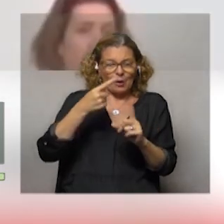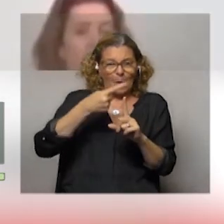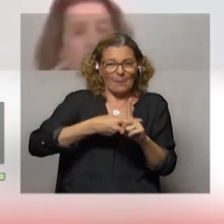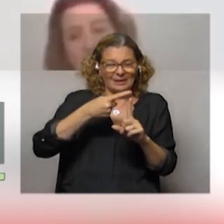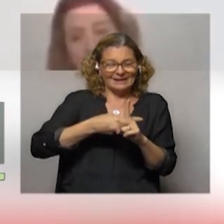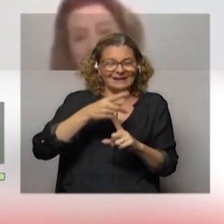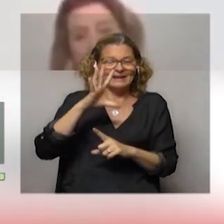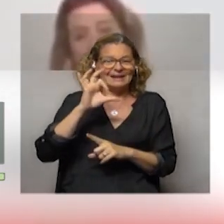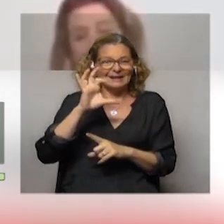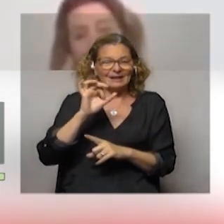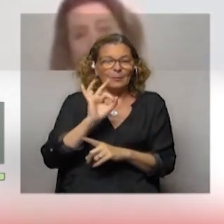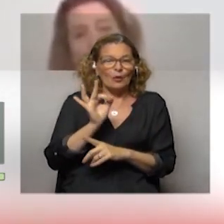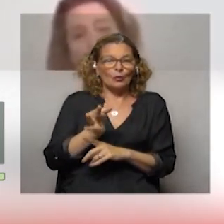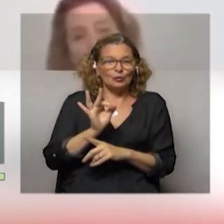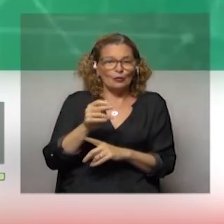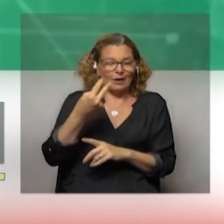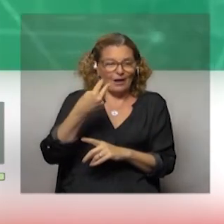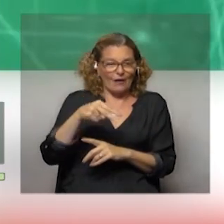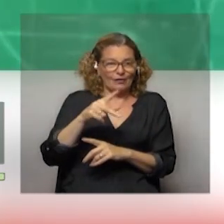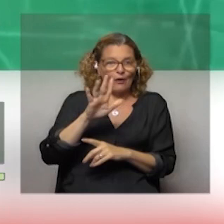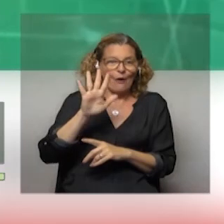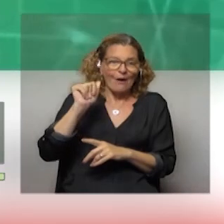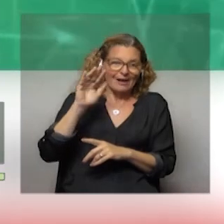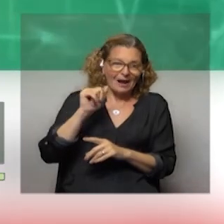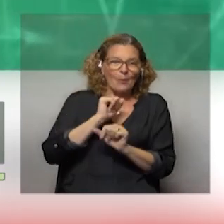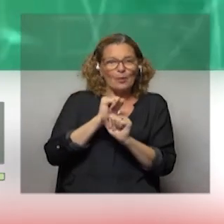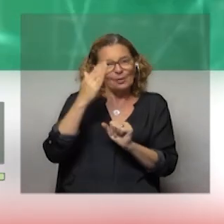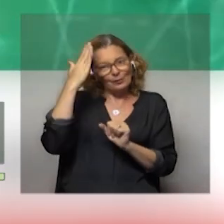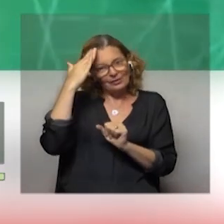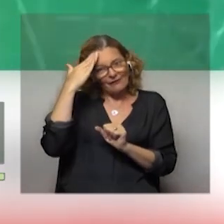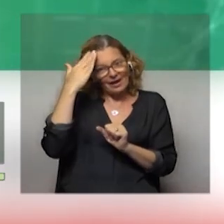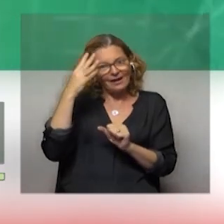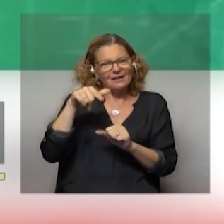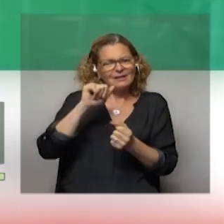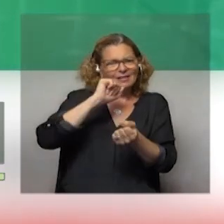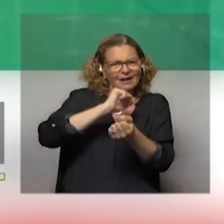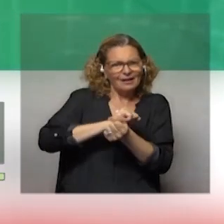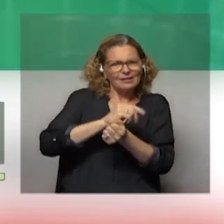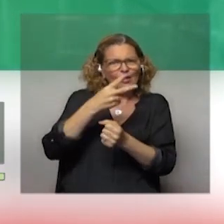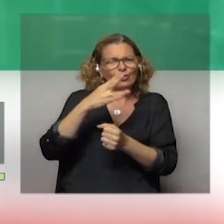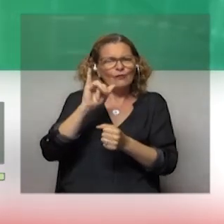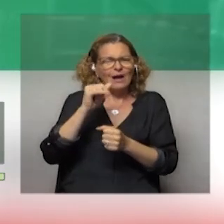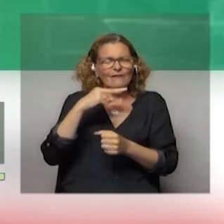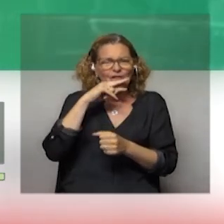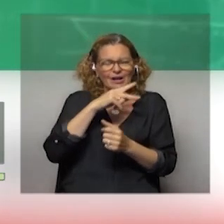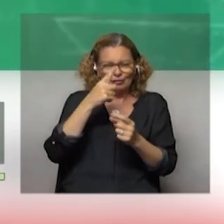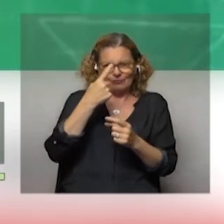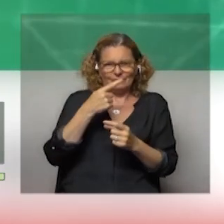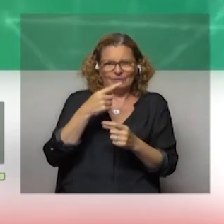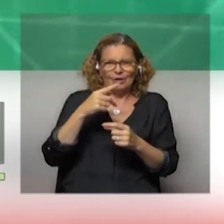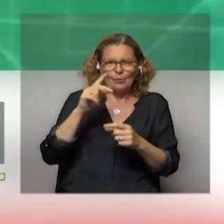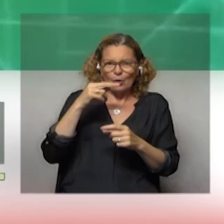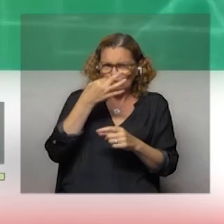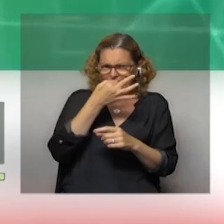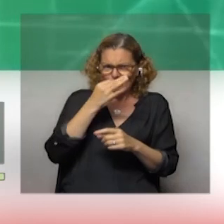de septiembre octubre y noviembre Hola Caro podemos saber qué pasó con este delincuente detenido en Dubai por documento falso es un narco